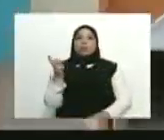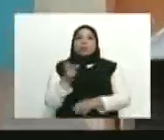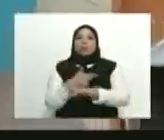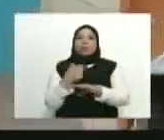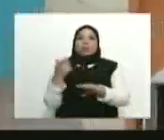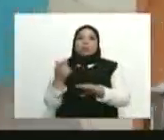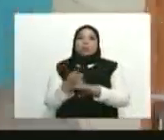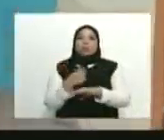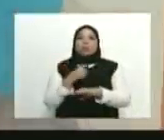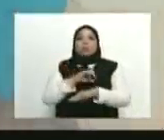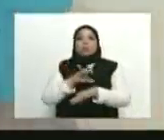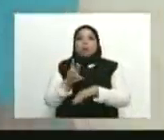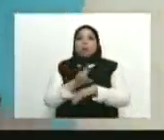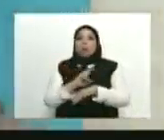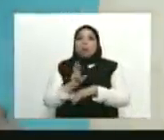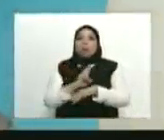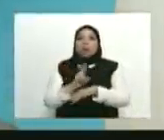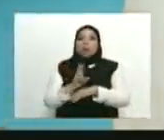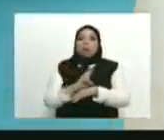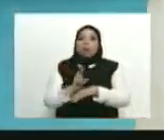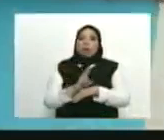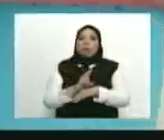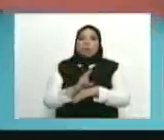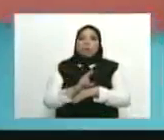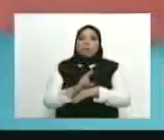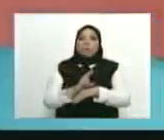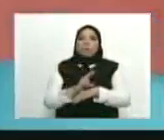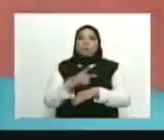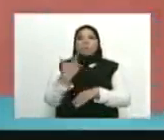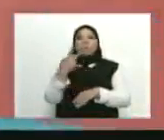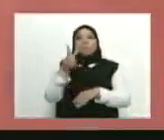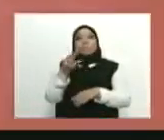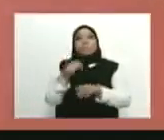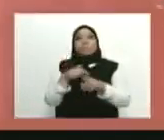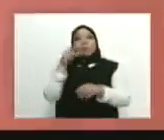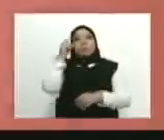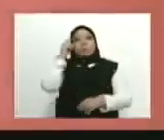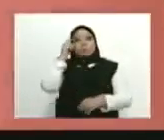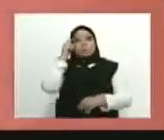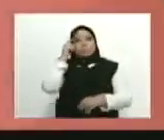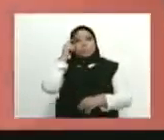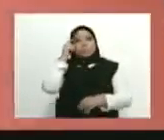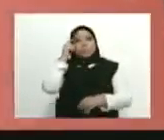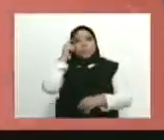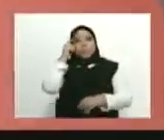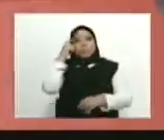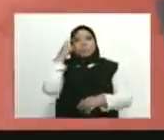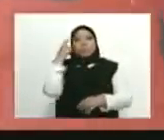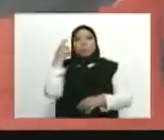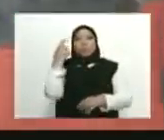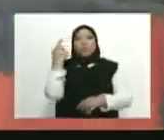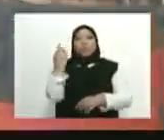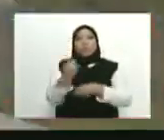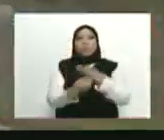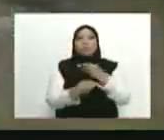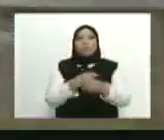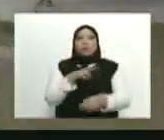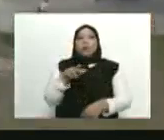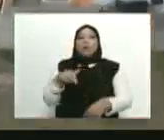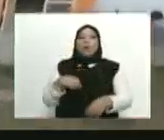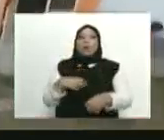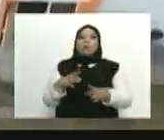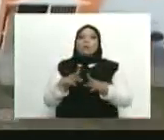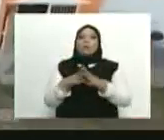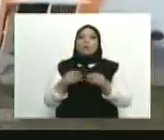resolvió en tiempo récord, señor presidente. En solo 12 días se realizó la rehabilitación de toda